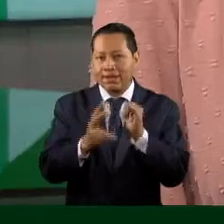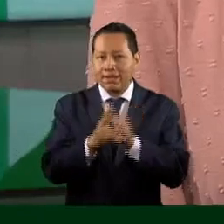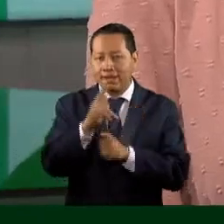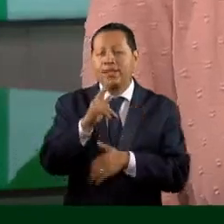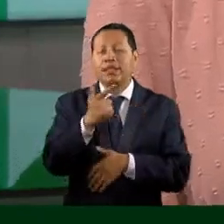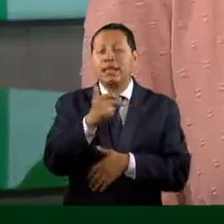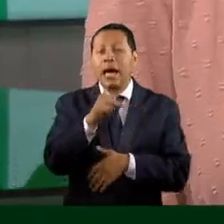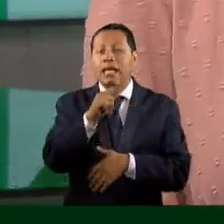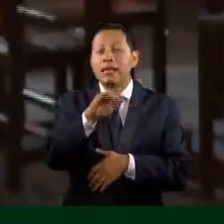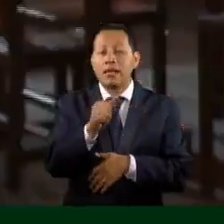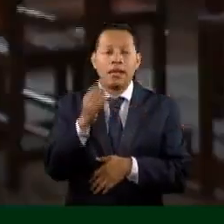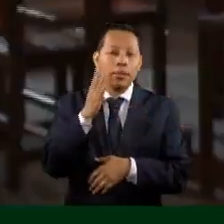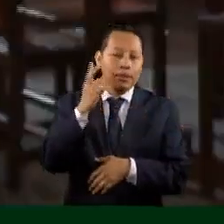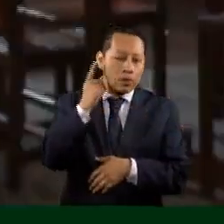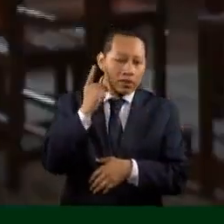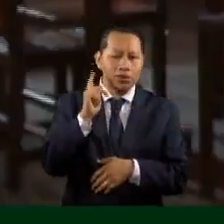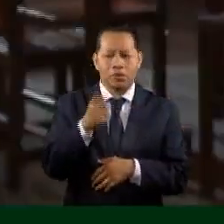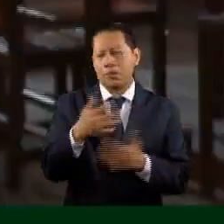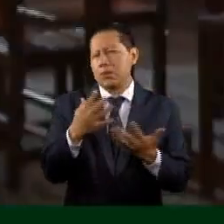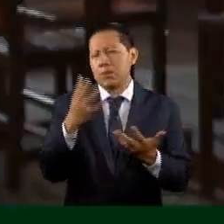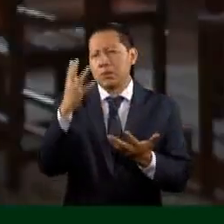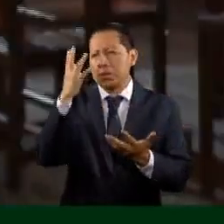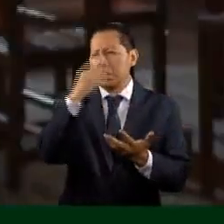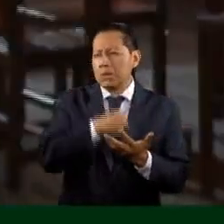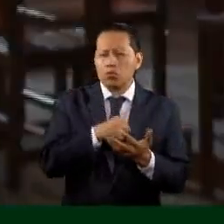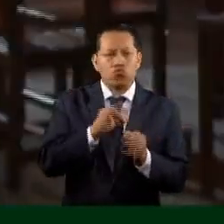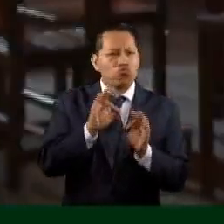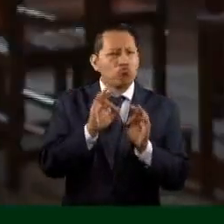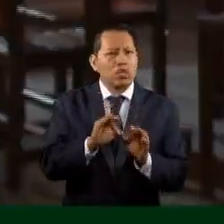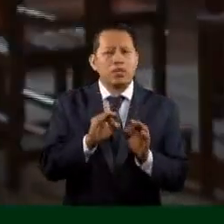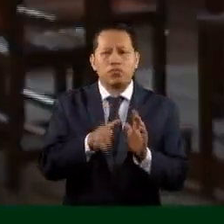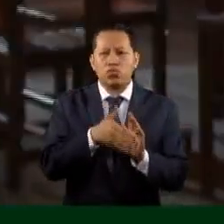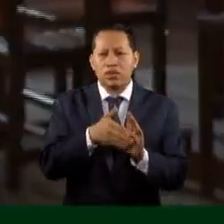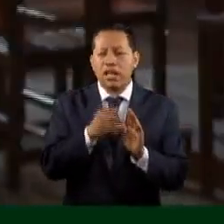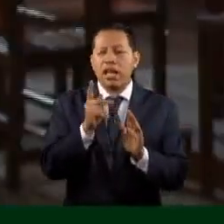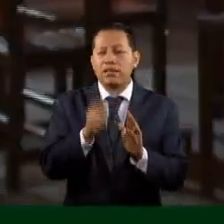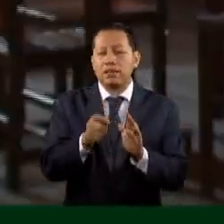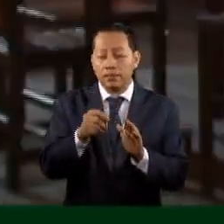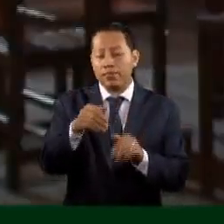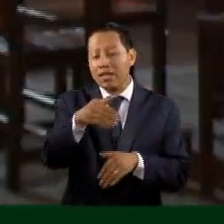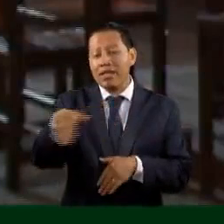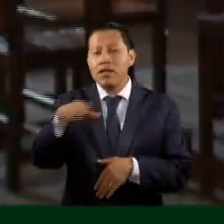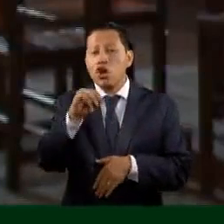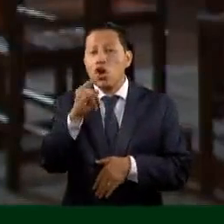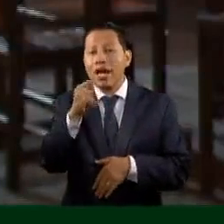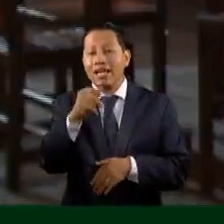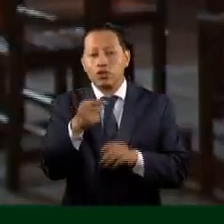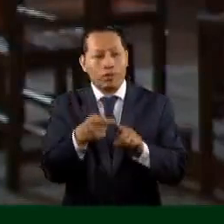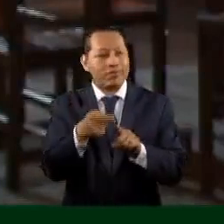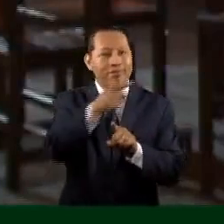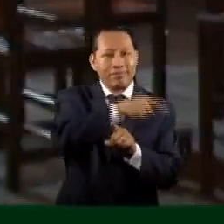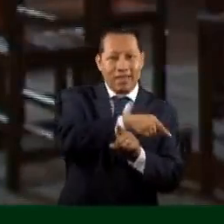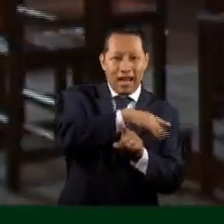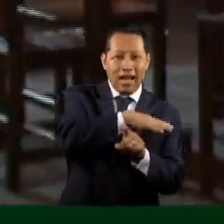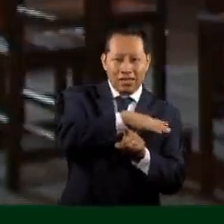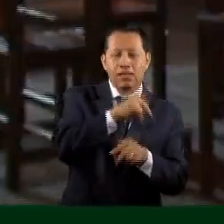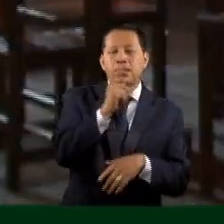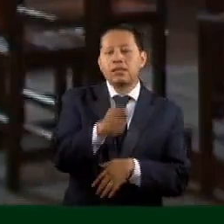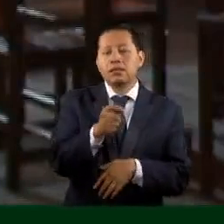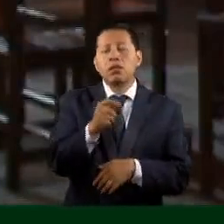de Diputados, una joya histórica y arquitectónica que se encuentra del otro lado del Congreso de la Unión. Y comentarles que data